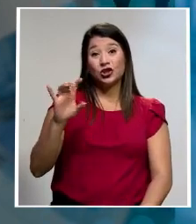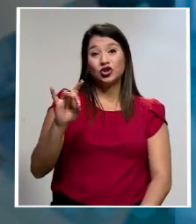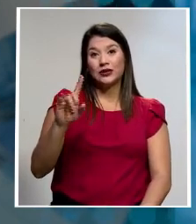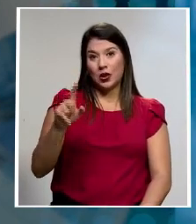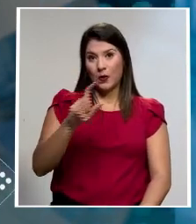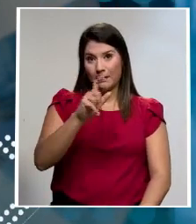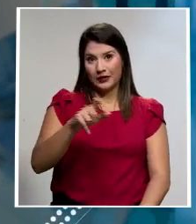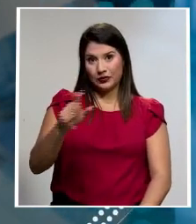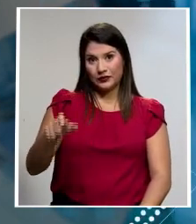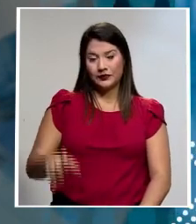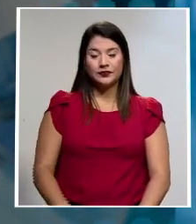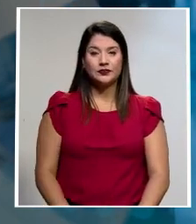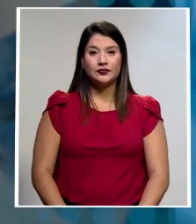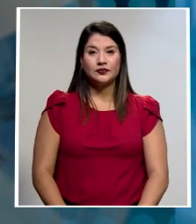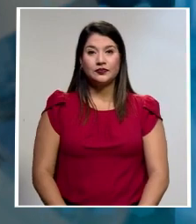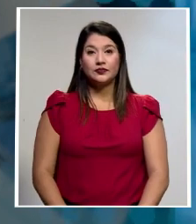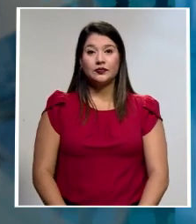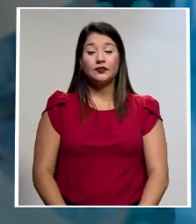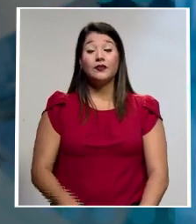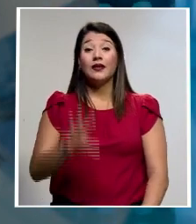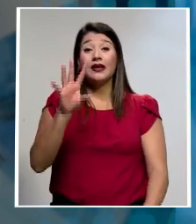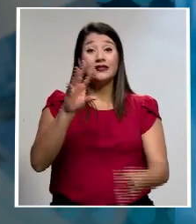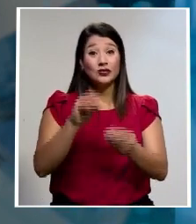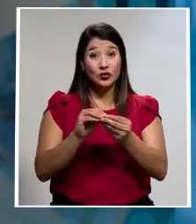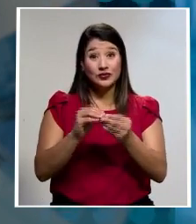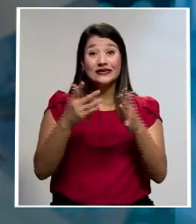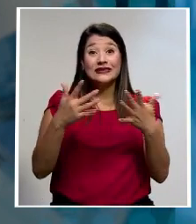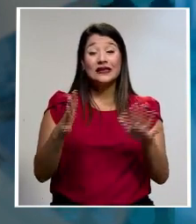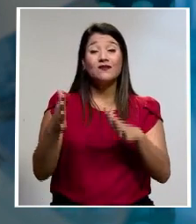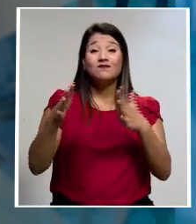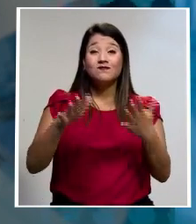392.781 casos. En total